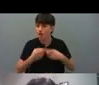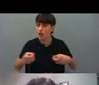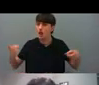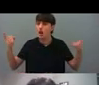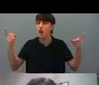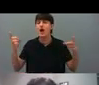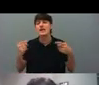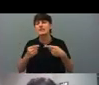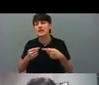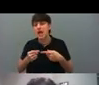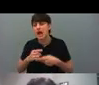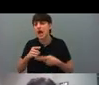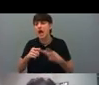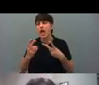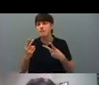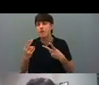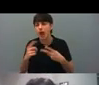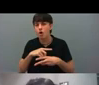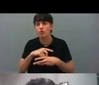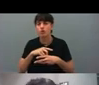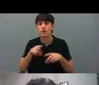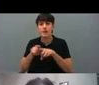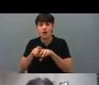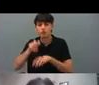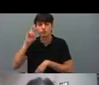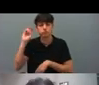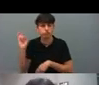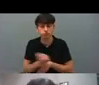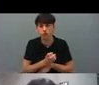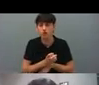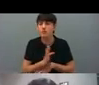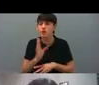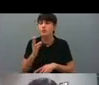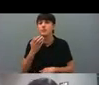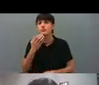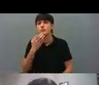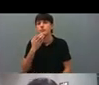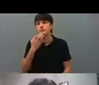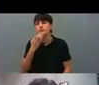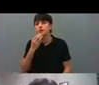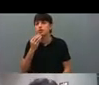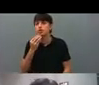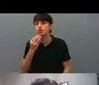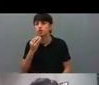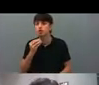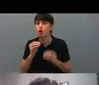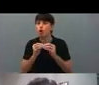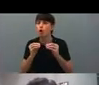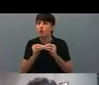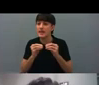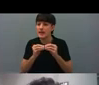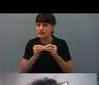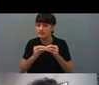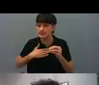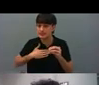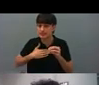las de mis hermanos, pero sería imperdonable no hablar de mis sobrinas. Desde muy pequeñitas